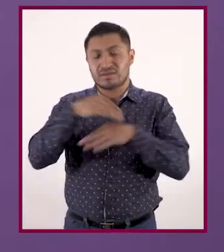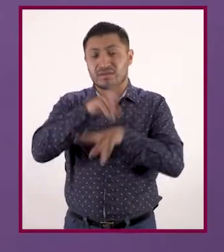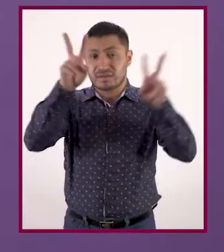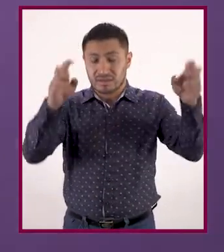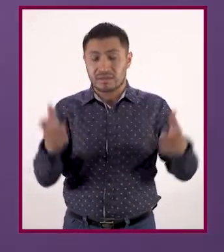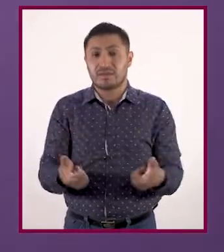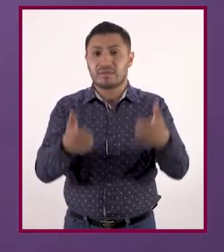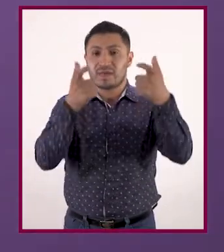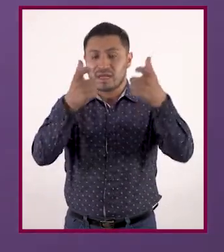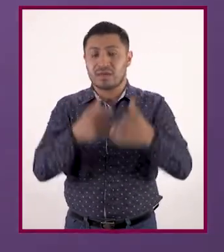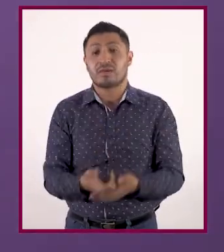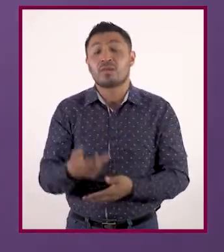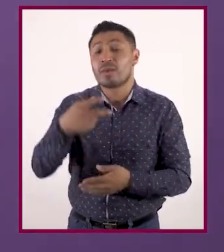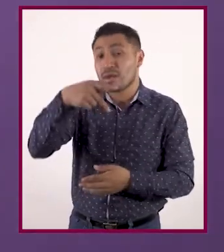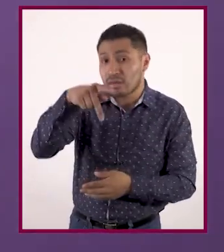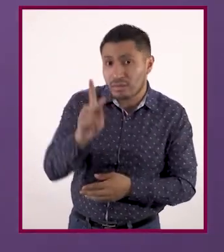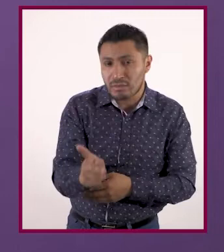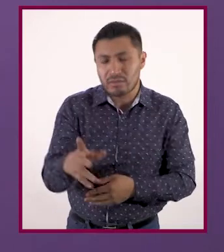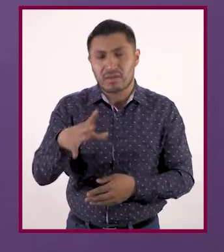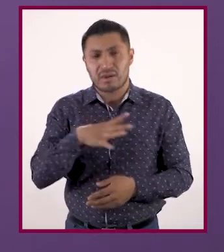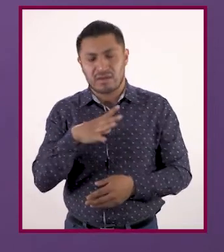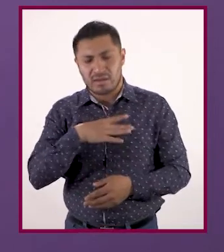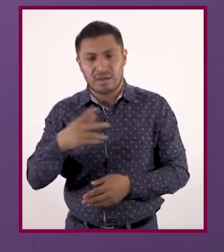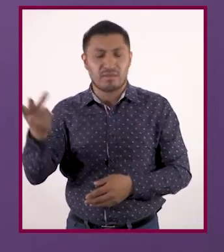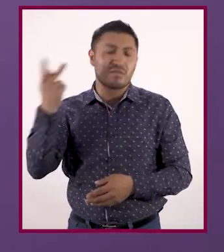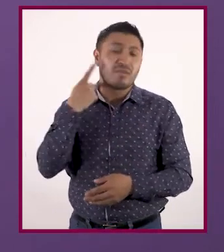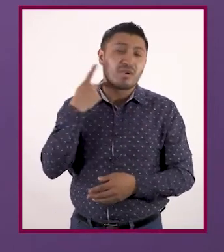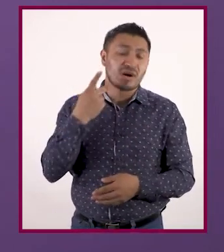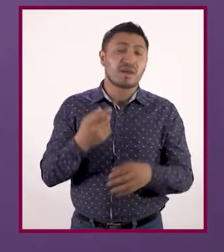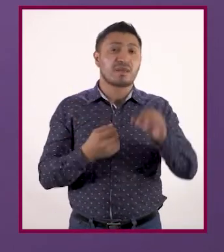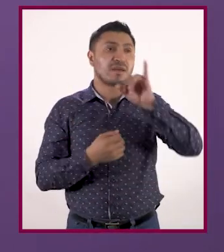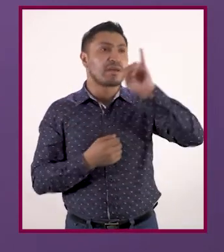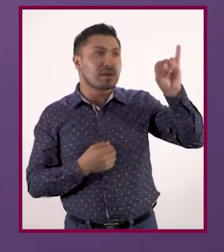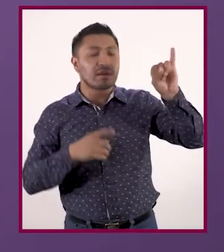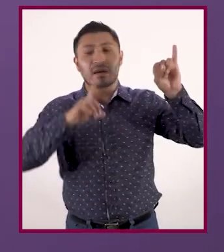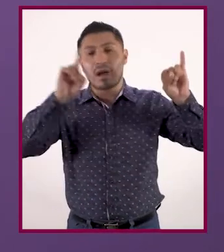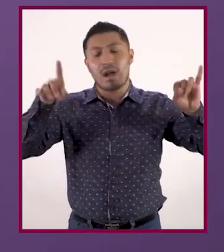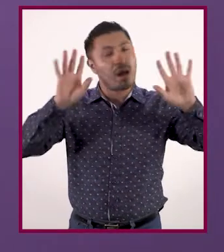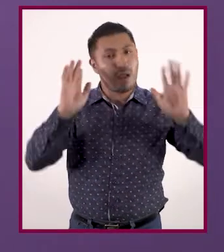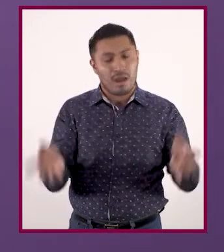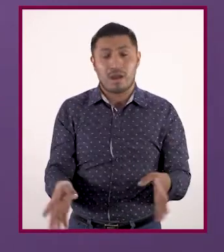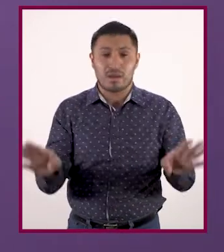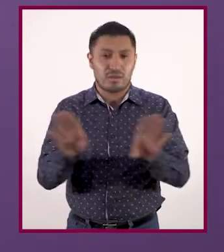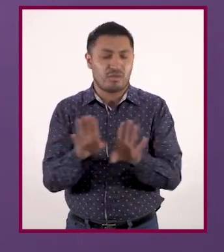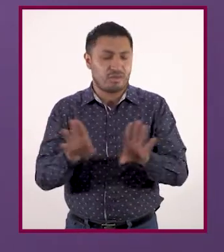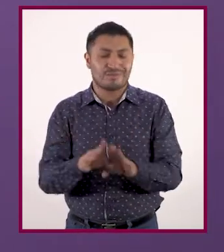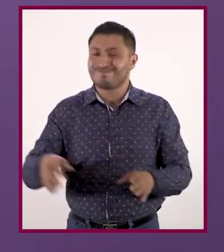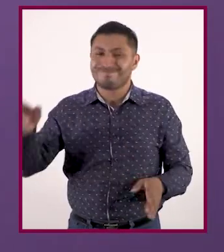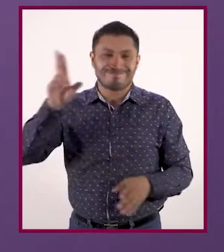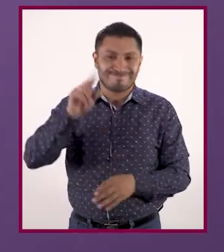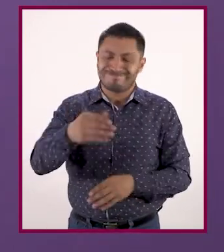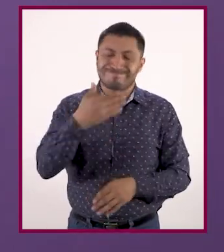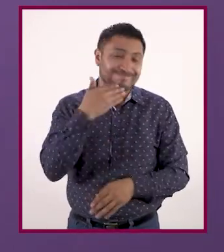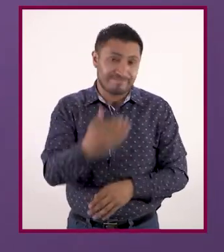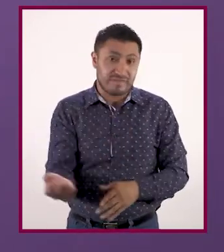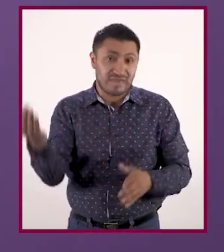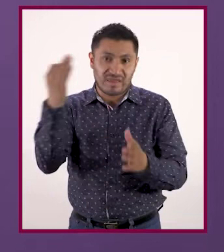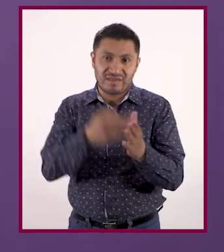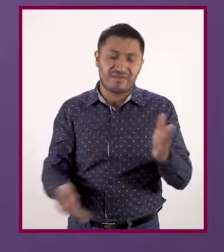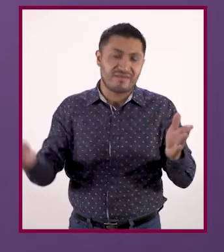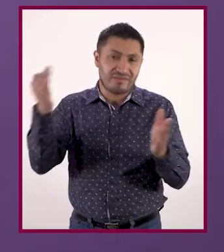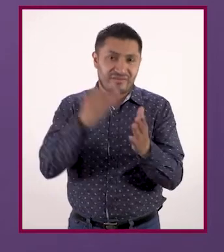económicos sin embargo dimensionar la política en solo izquierda o derecha tal vez no sea suficiente para definirnos como